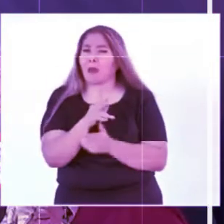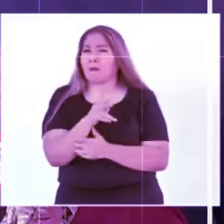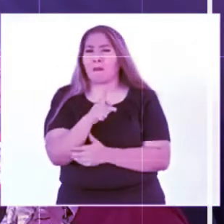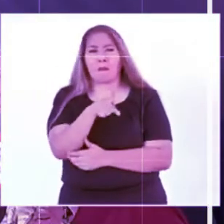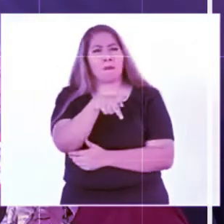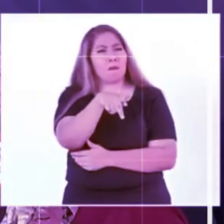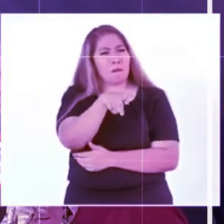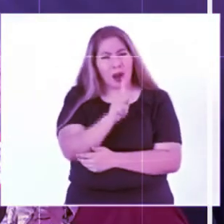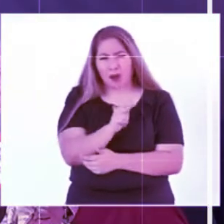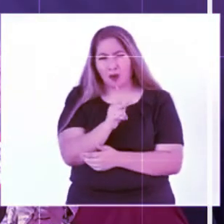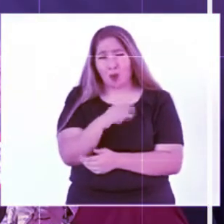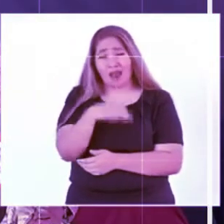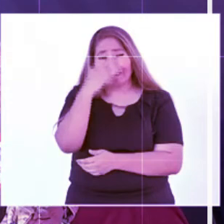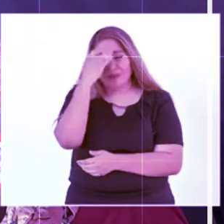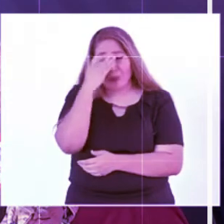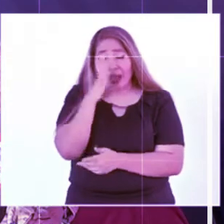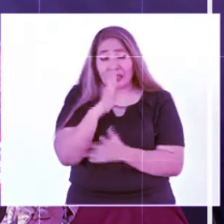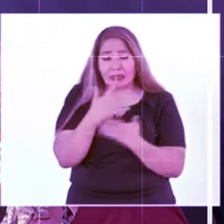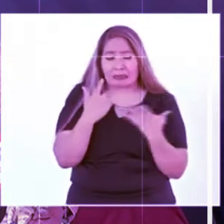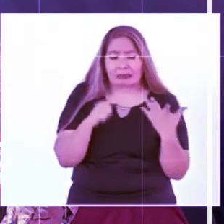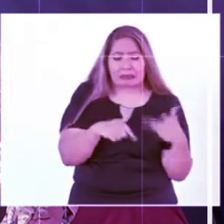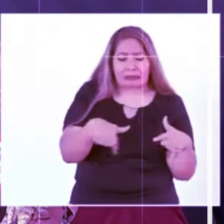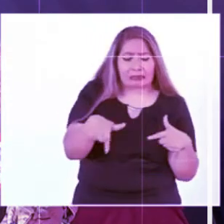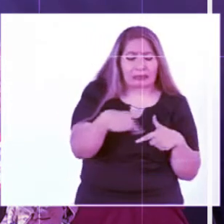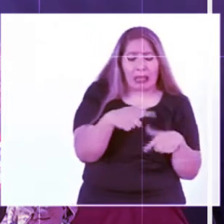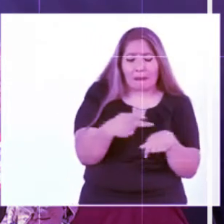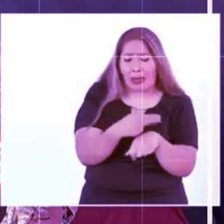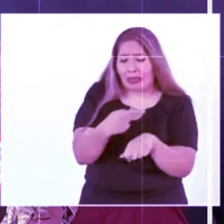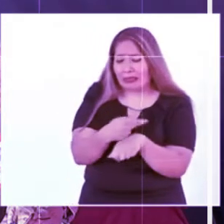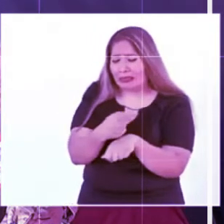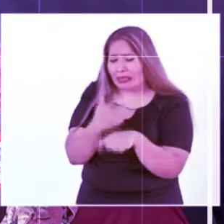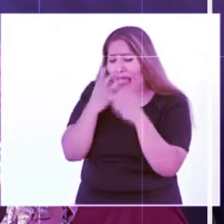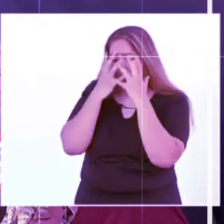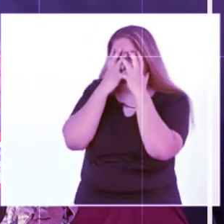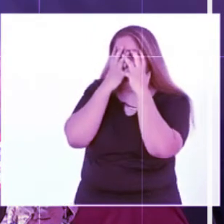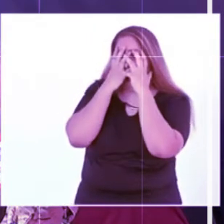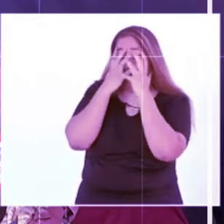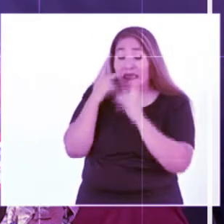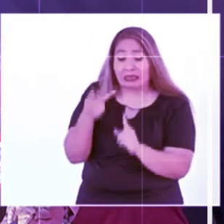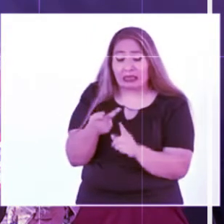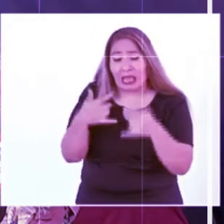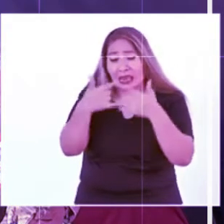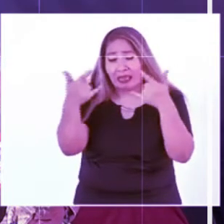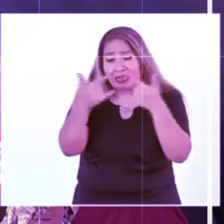así como momentos de oscuridad y vergüenza.